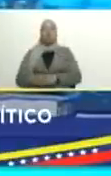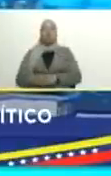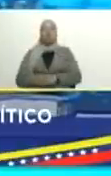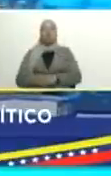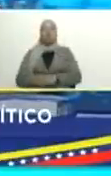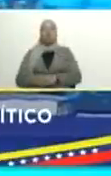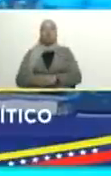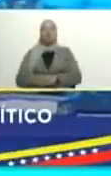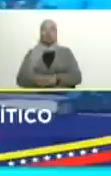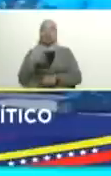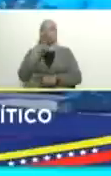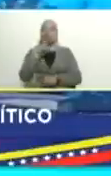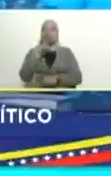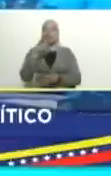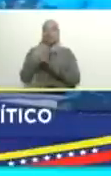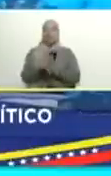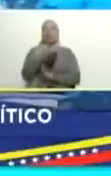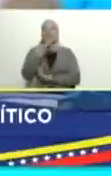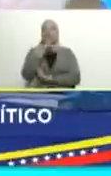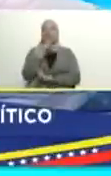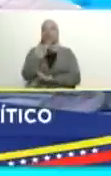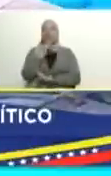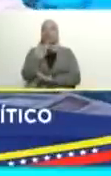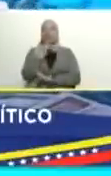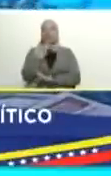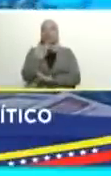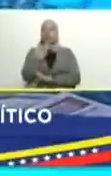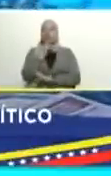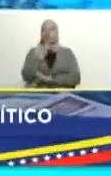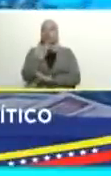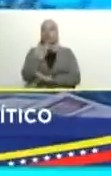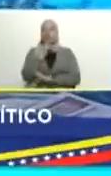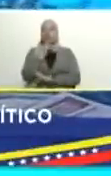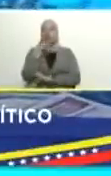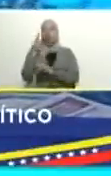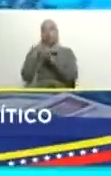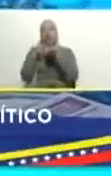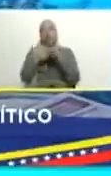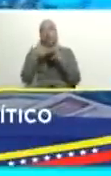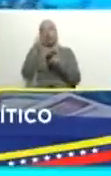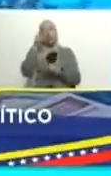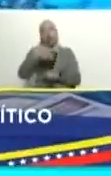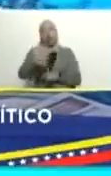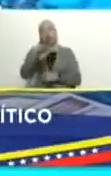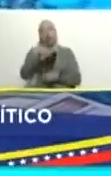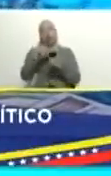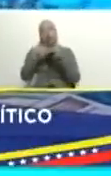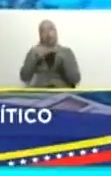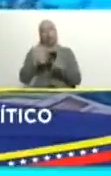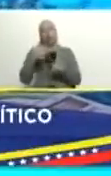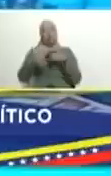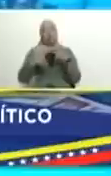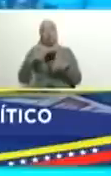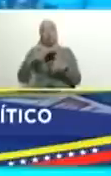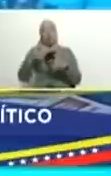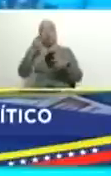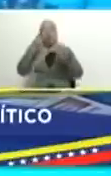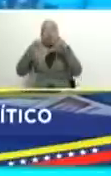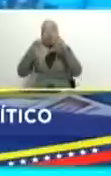Así que hemos pasado revista, pues, a los distintos escenarios, los distintos frentes de